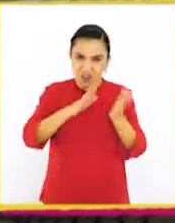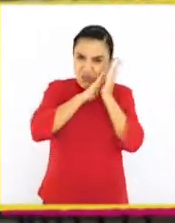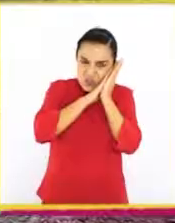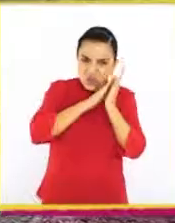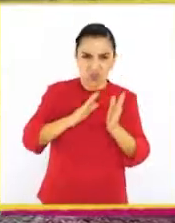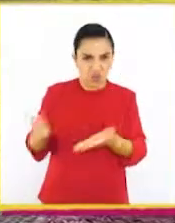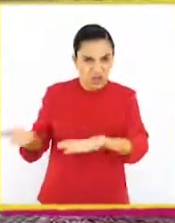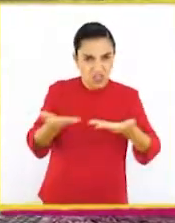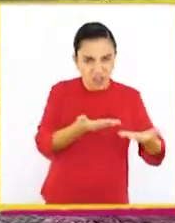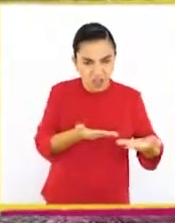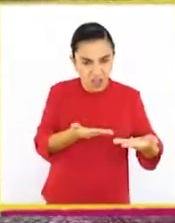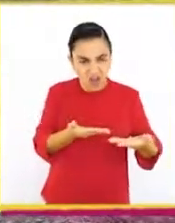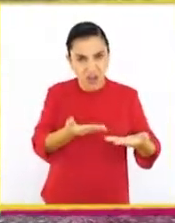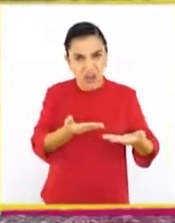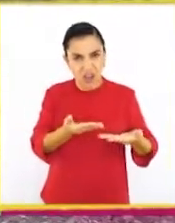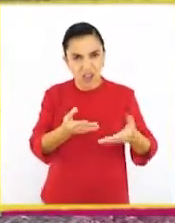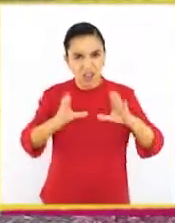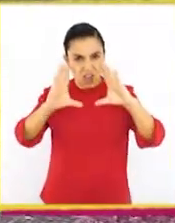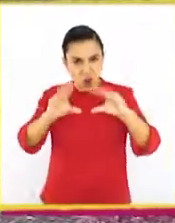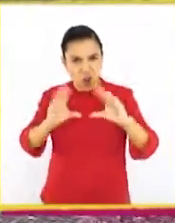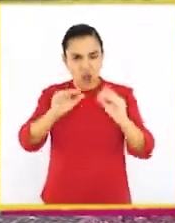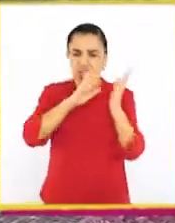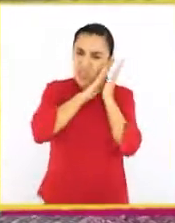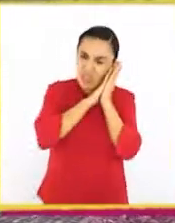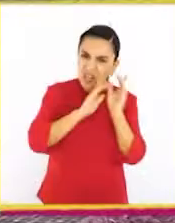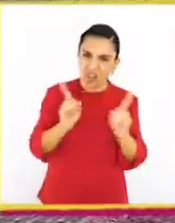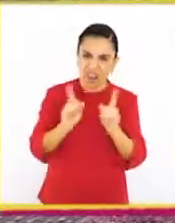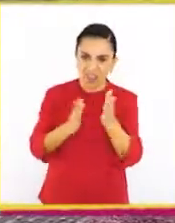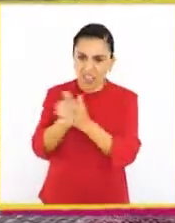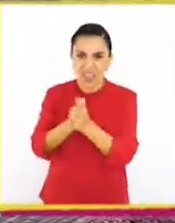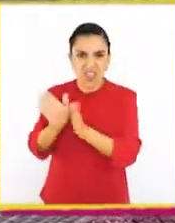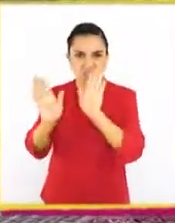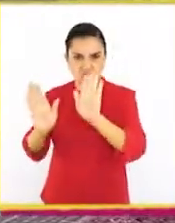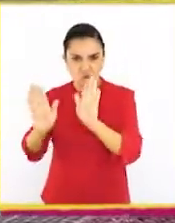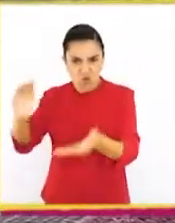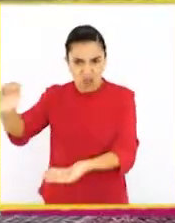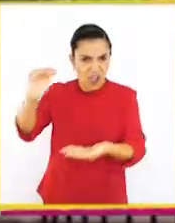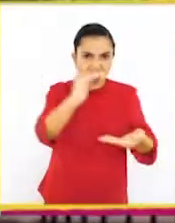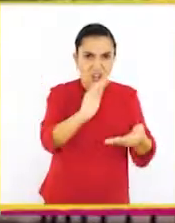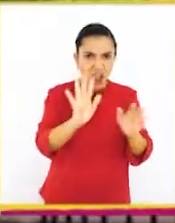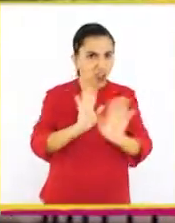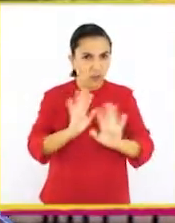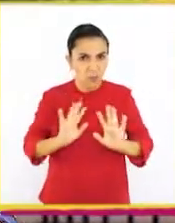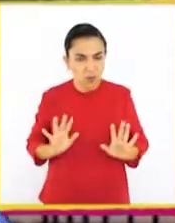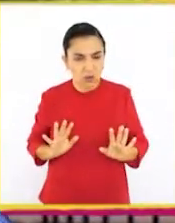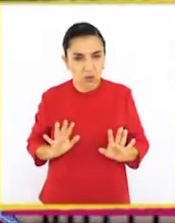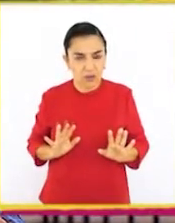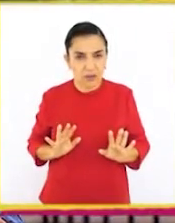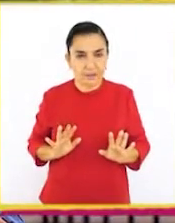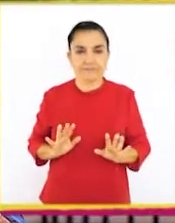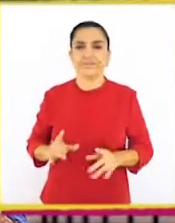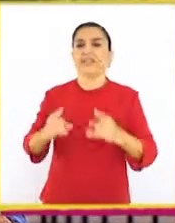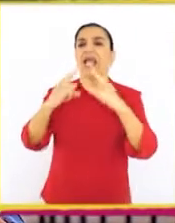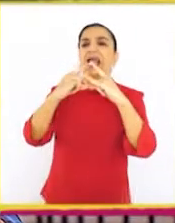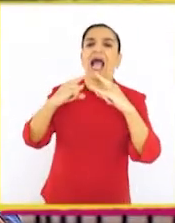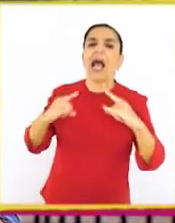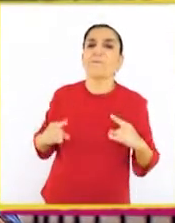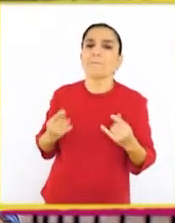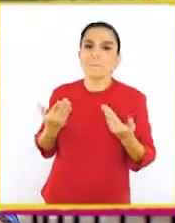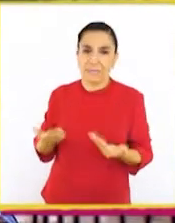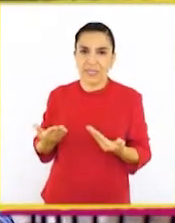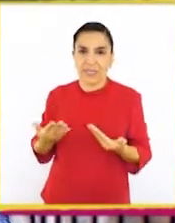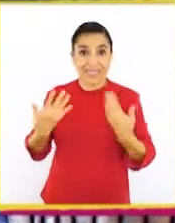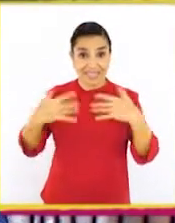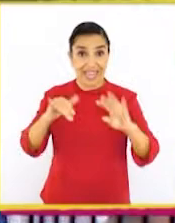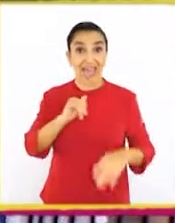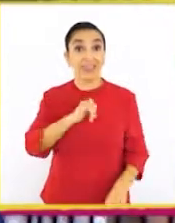colchón? ¿Y tampoco cojines? ¿Y ni estufa? ¿Tampoco? Es un